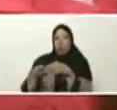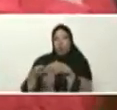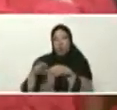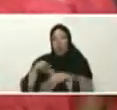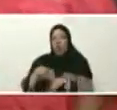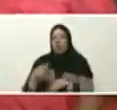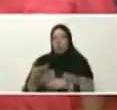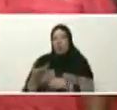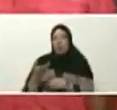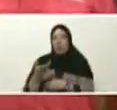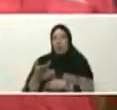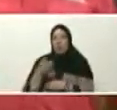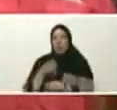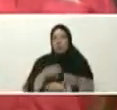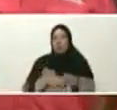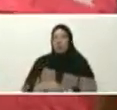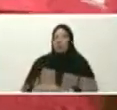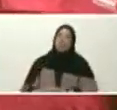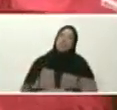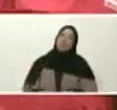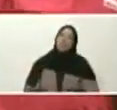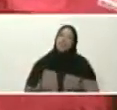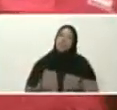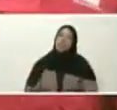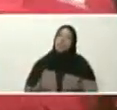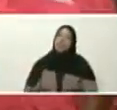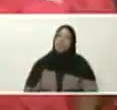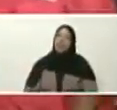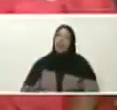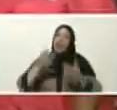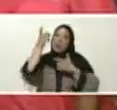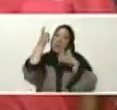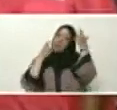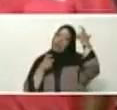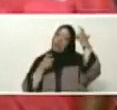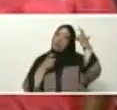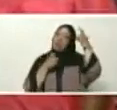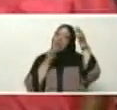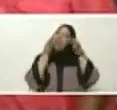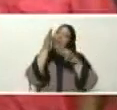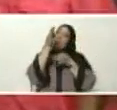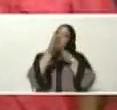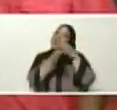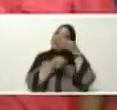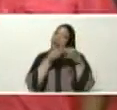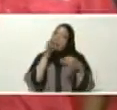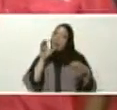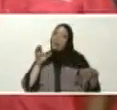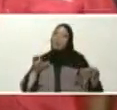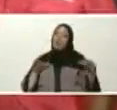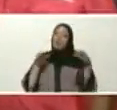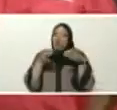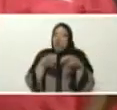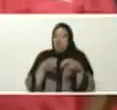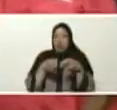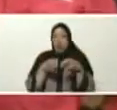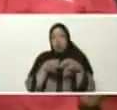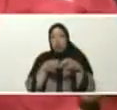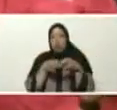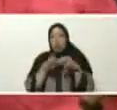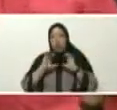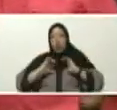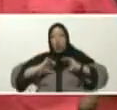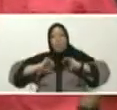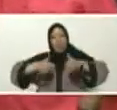Eso tiene que ser, decía Chávez, eso tiene que ser la